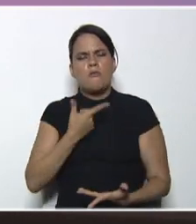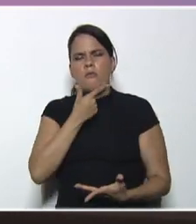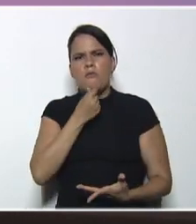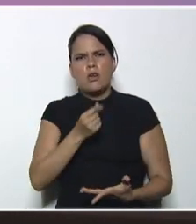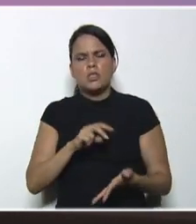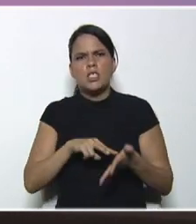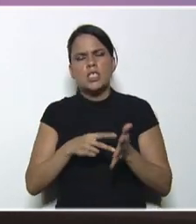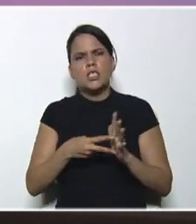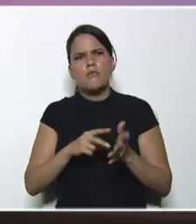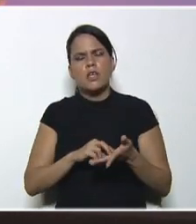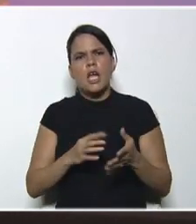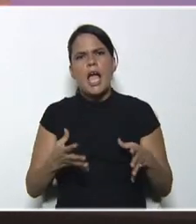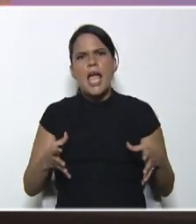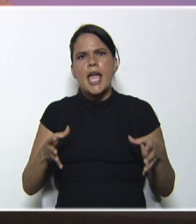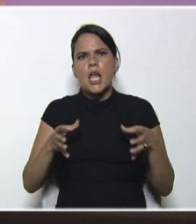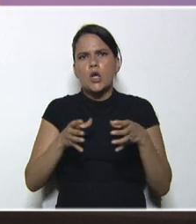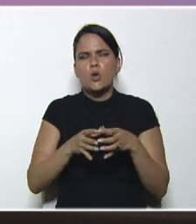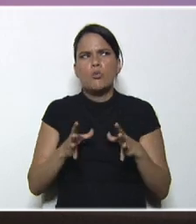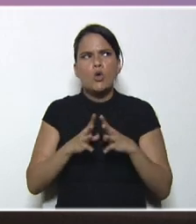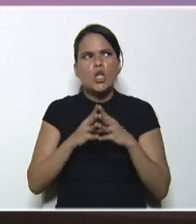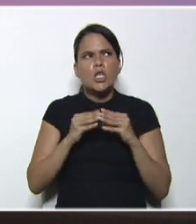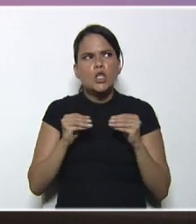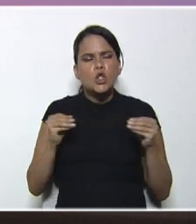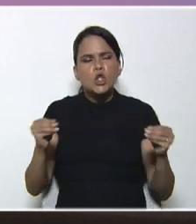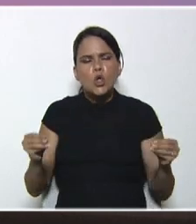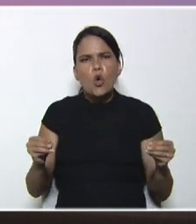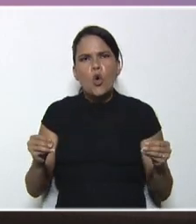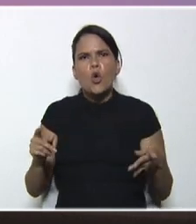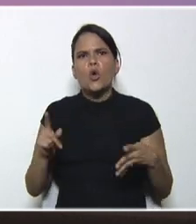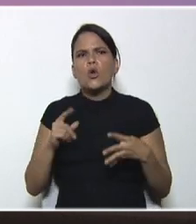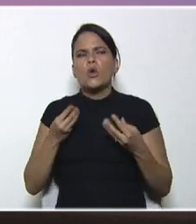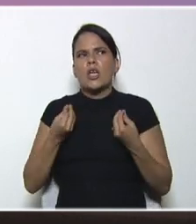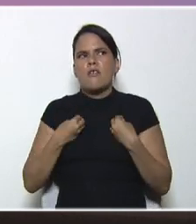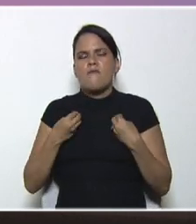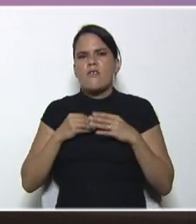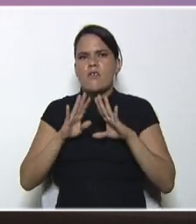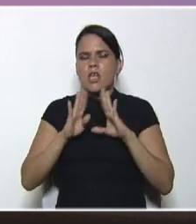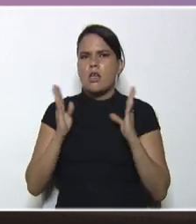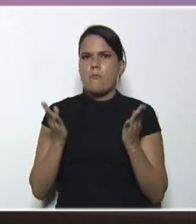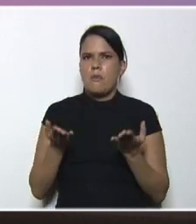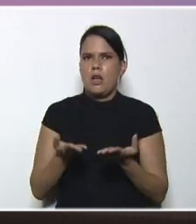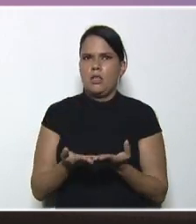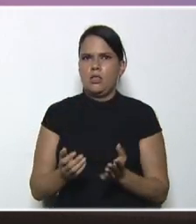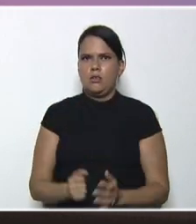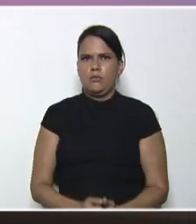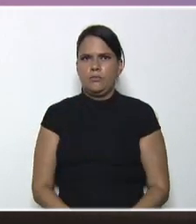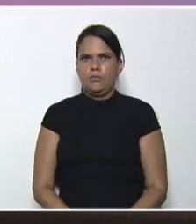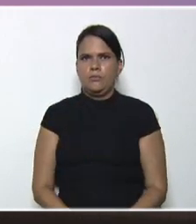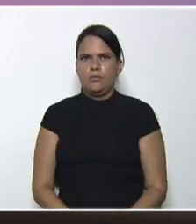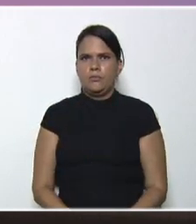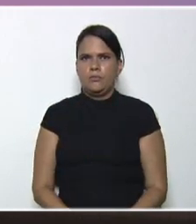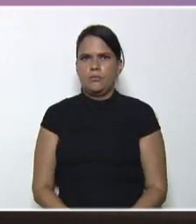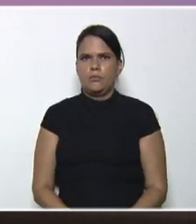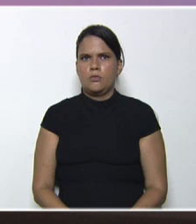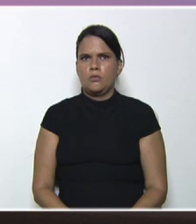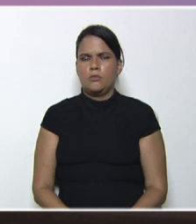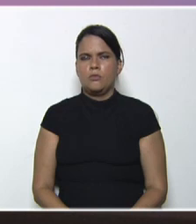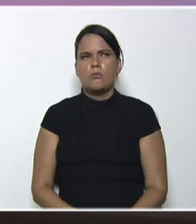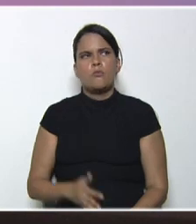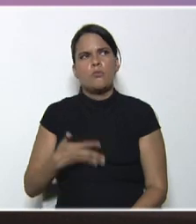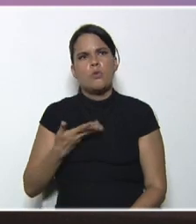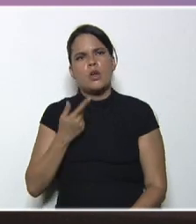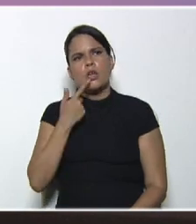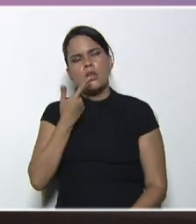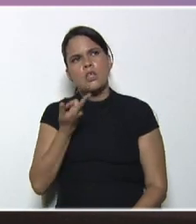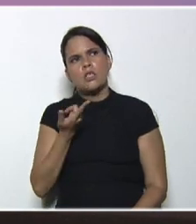Sencillamente, es el conjunto de todos los seres vivos del planeta. En este sentido, pueden ser